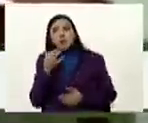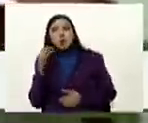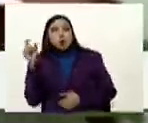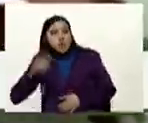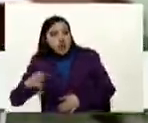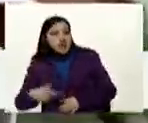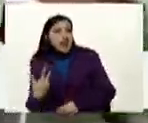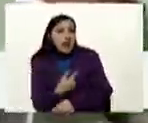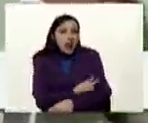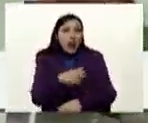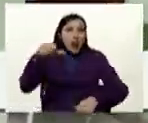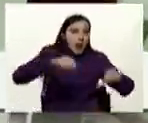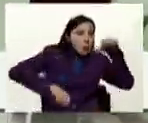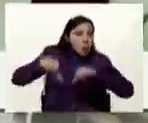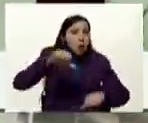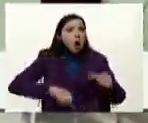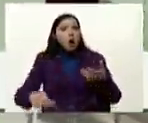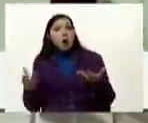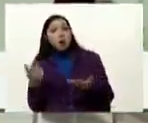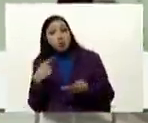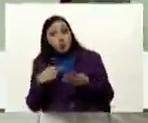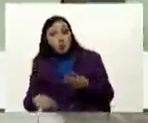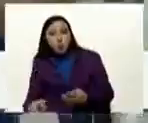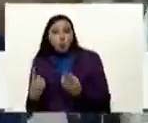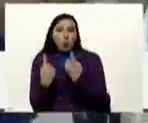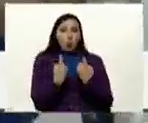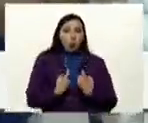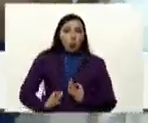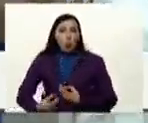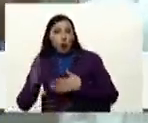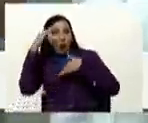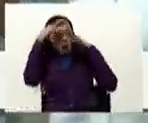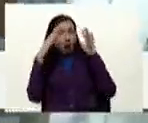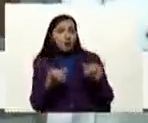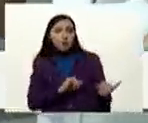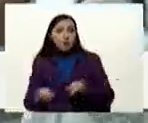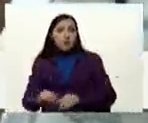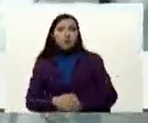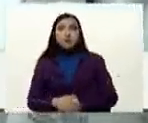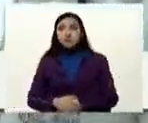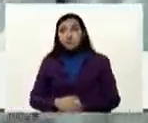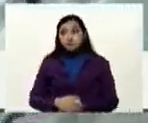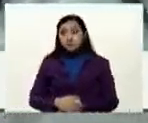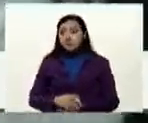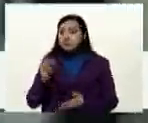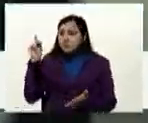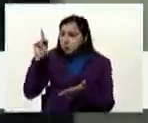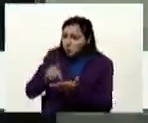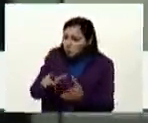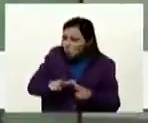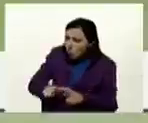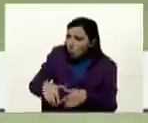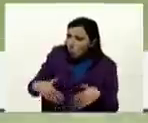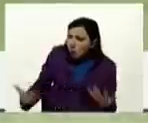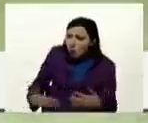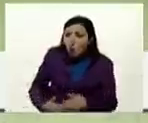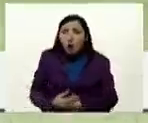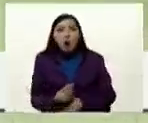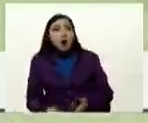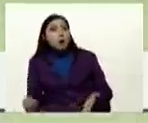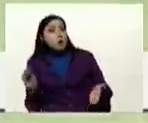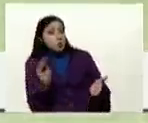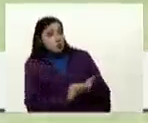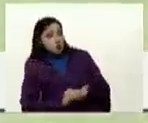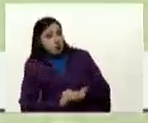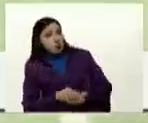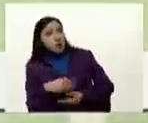X, para poder culminar lo que es la atención del paciente. Soraima, estamos ingresando al área de... rehidratación. El área de rehidratación es